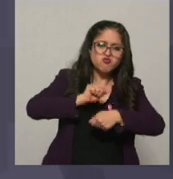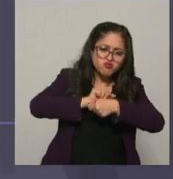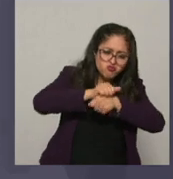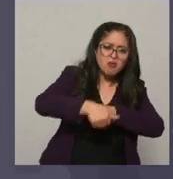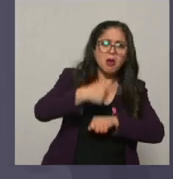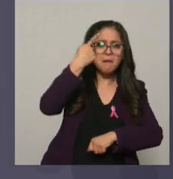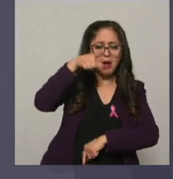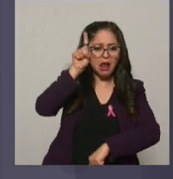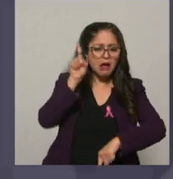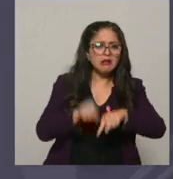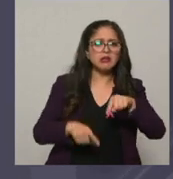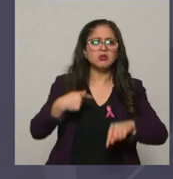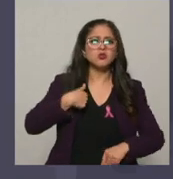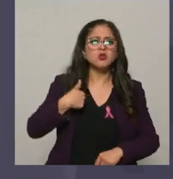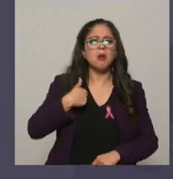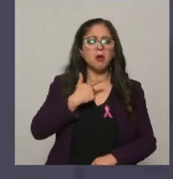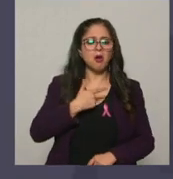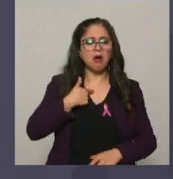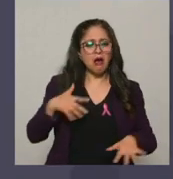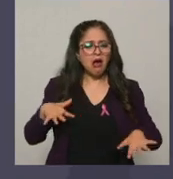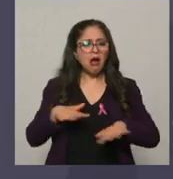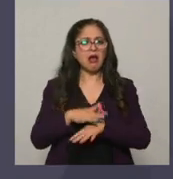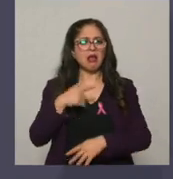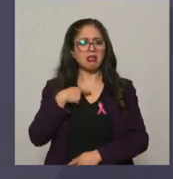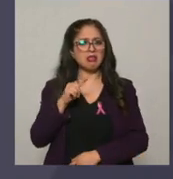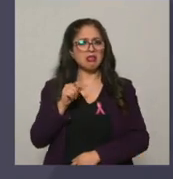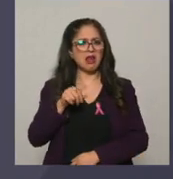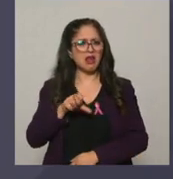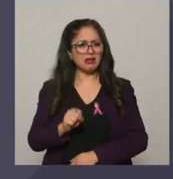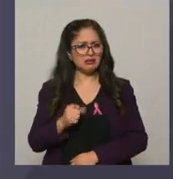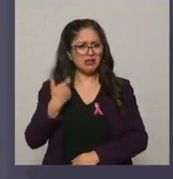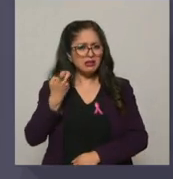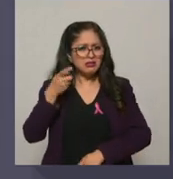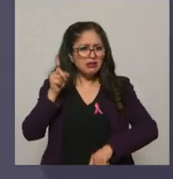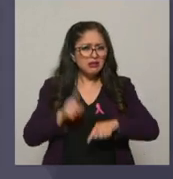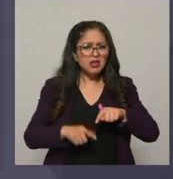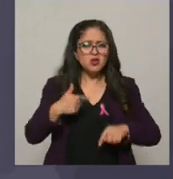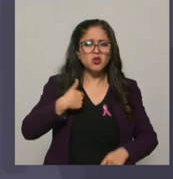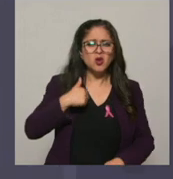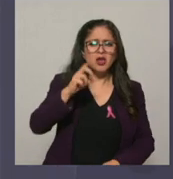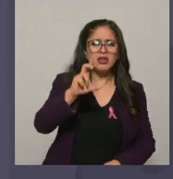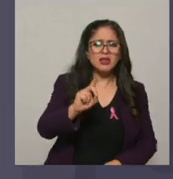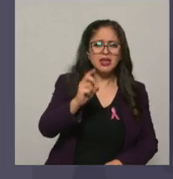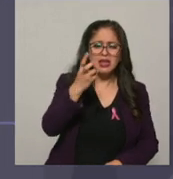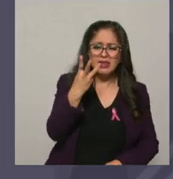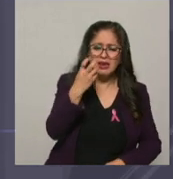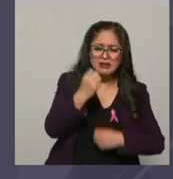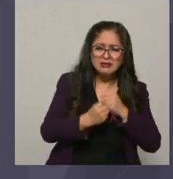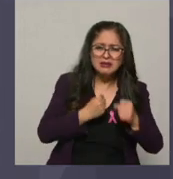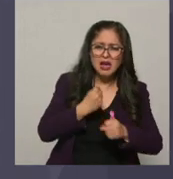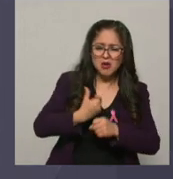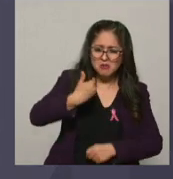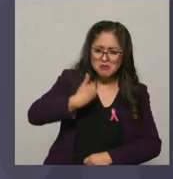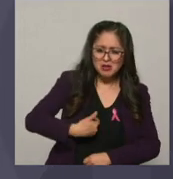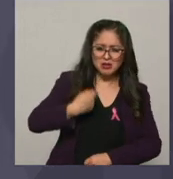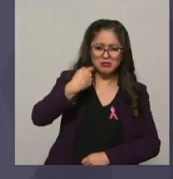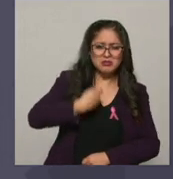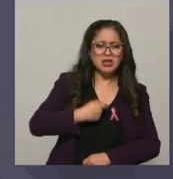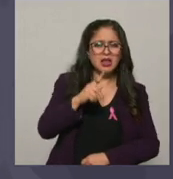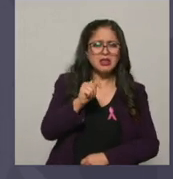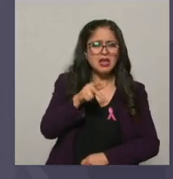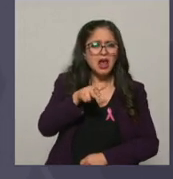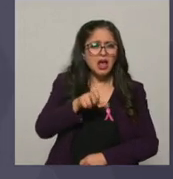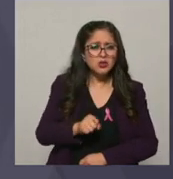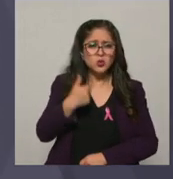lo homosexual. Y todas esas violencias las hemos tenido que enfrentar. Yo tengo 33 años siendo mujer trans y no hay ni un solo día de mi